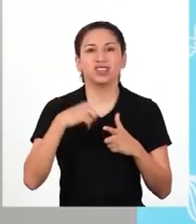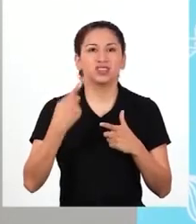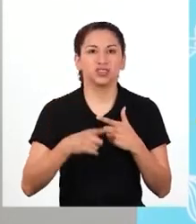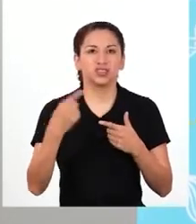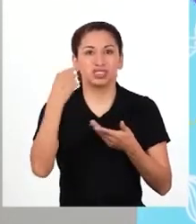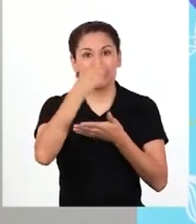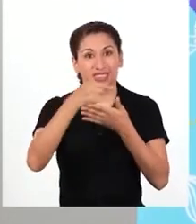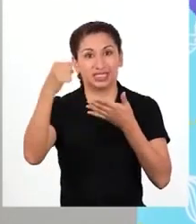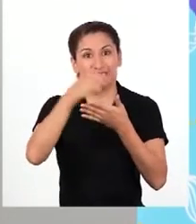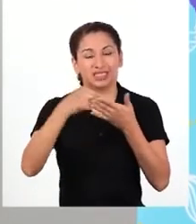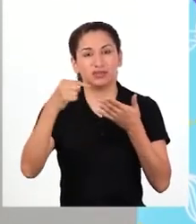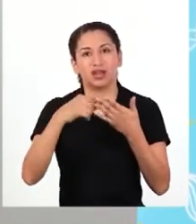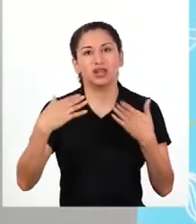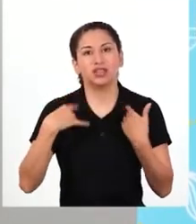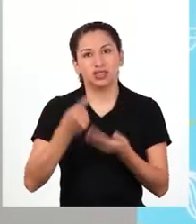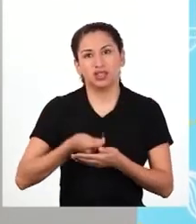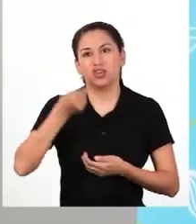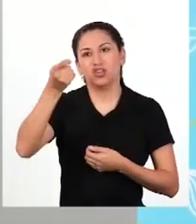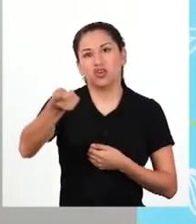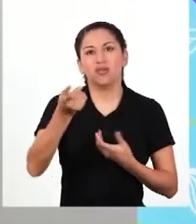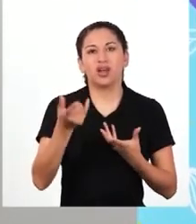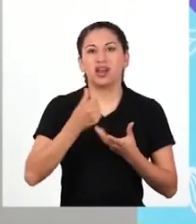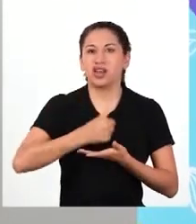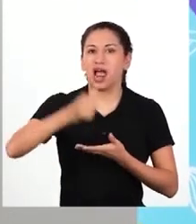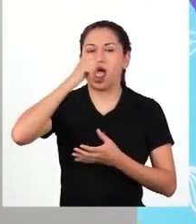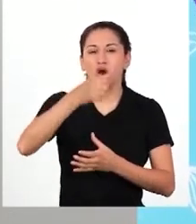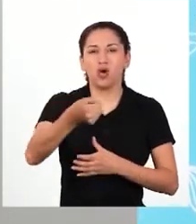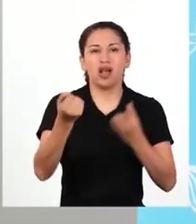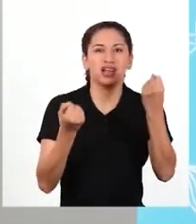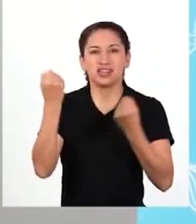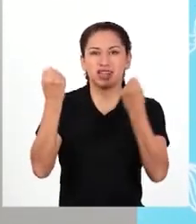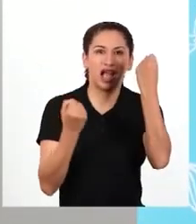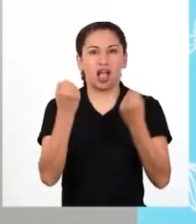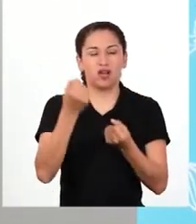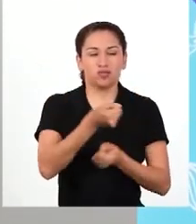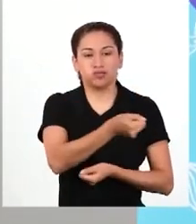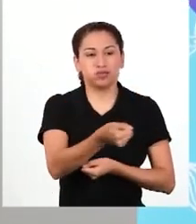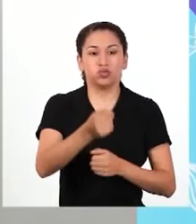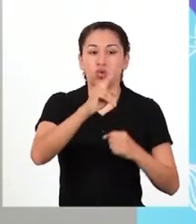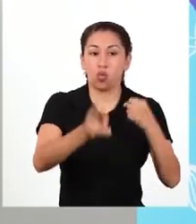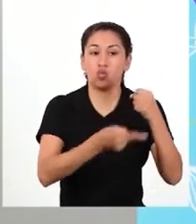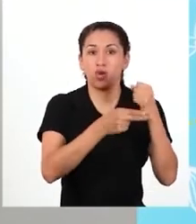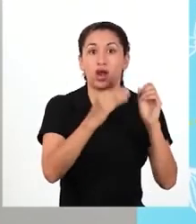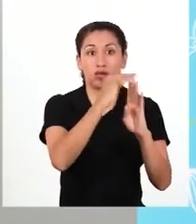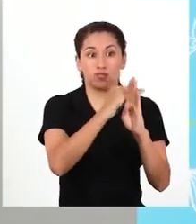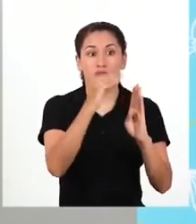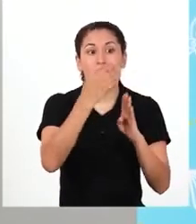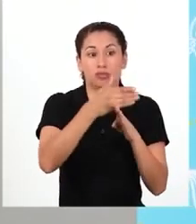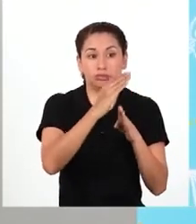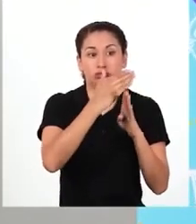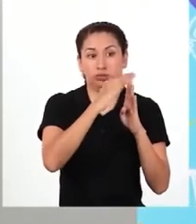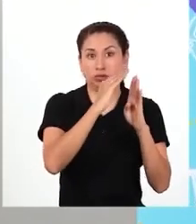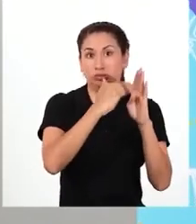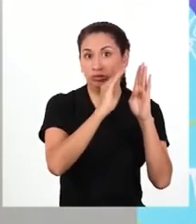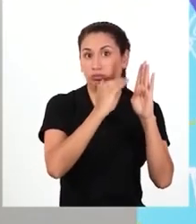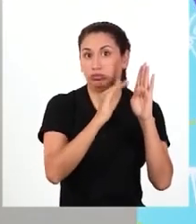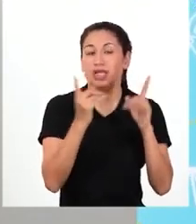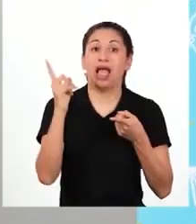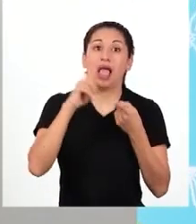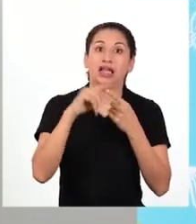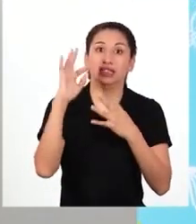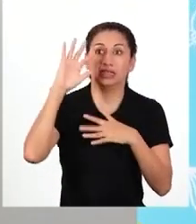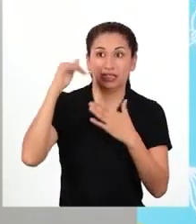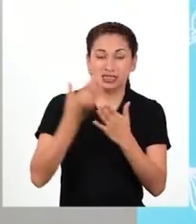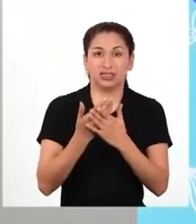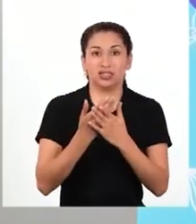camiones cisterna, guardarla y racionarla muy bien hasta que estos camiones vuelvan a venir. ¿Sabías que esta es la realidad de